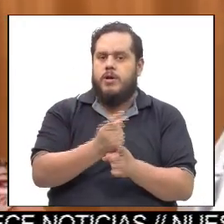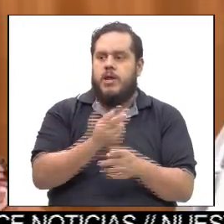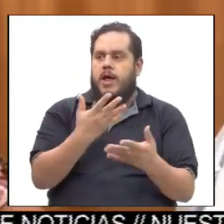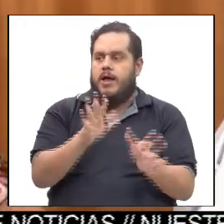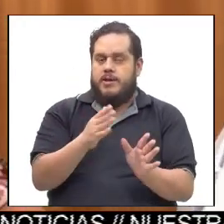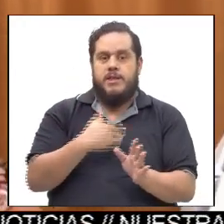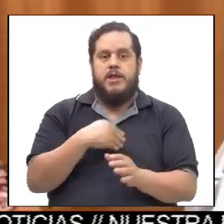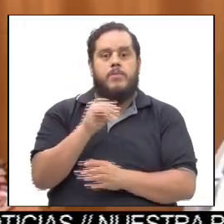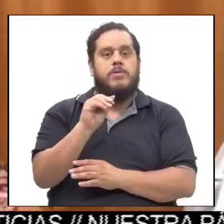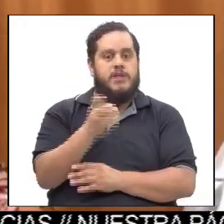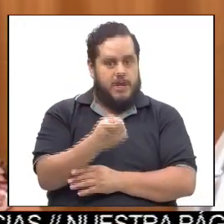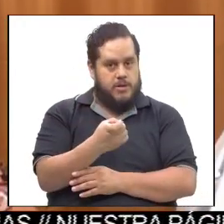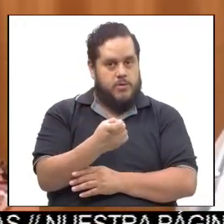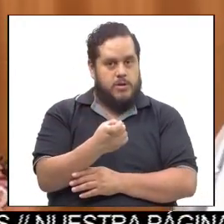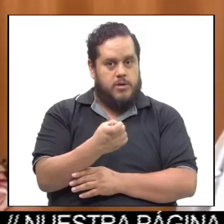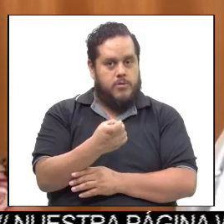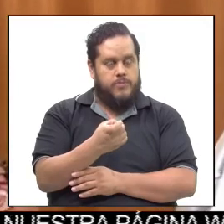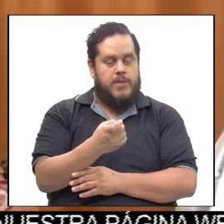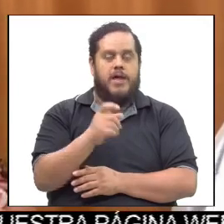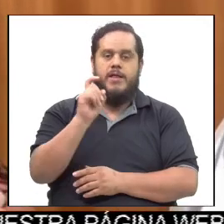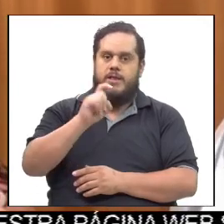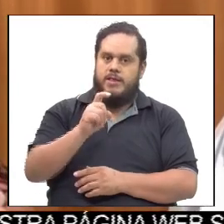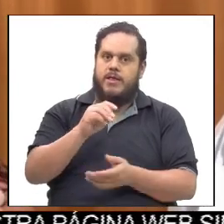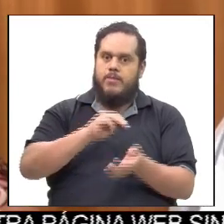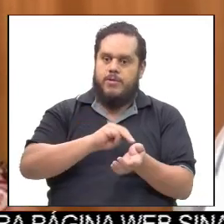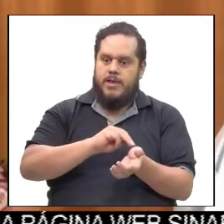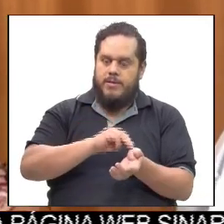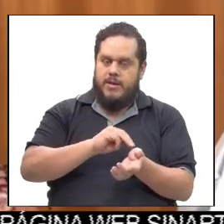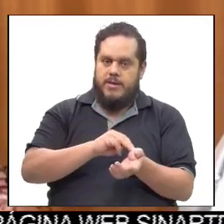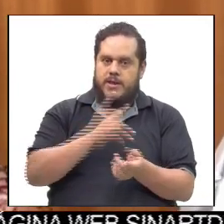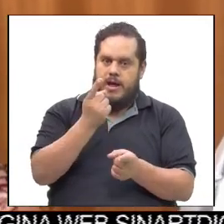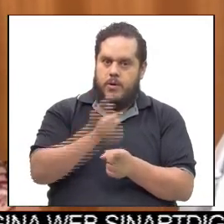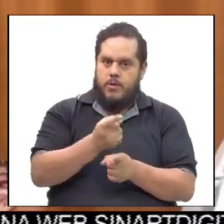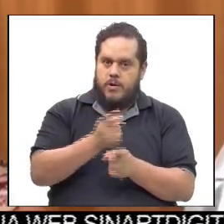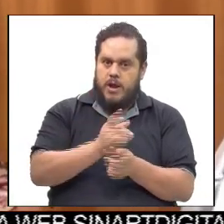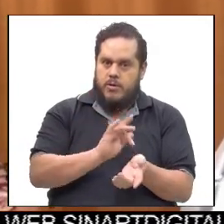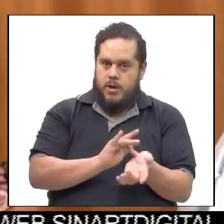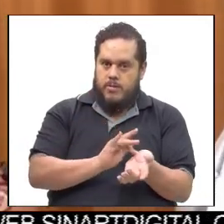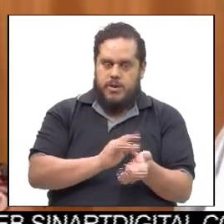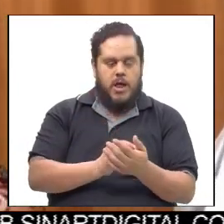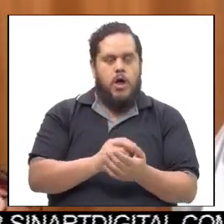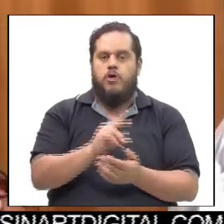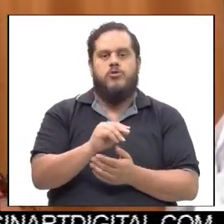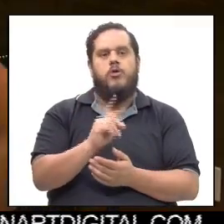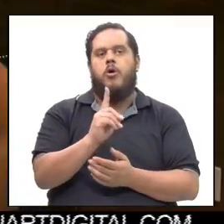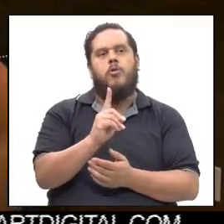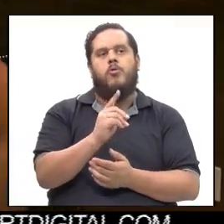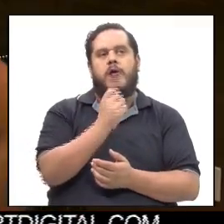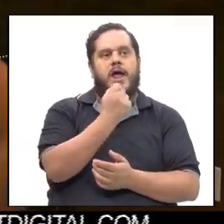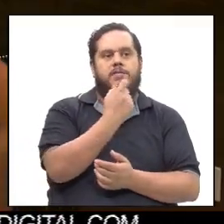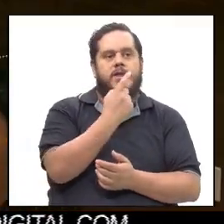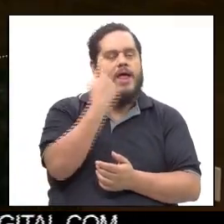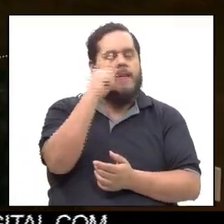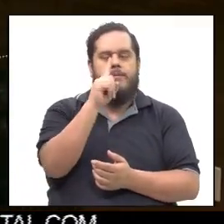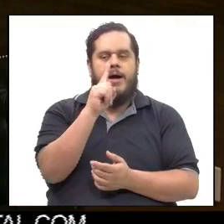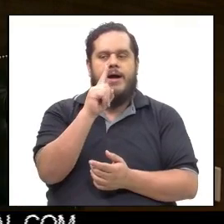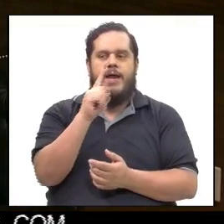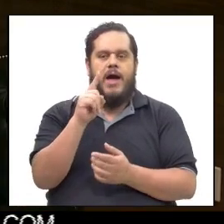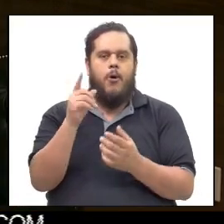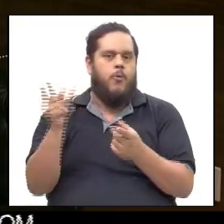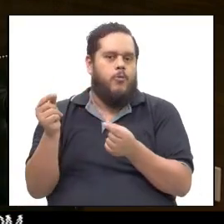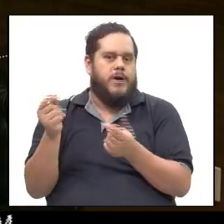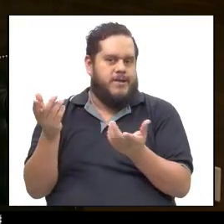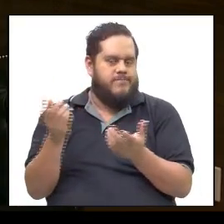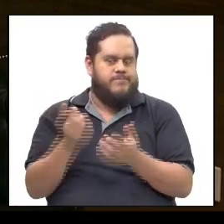el diagnóstico. Necesitamos la medicina adecuada. No ocupamos una aspirina para un cáncer. Precisamente en la